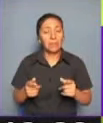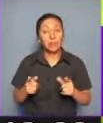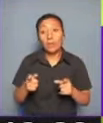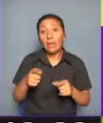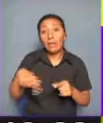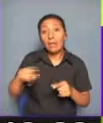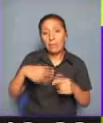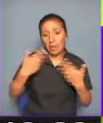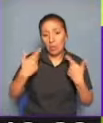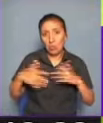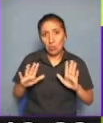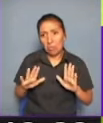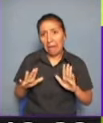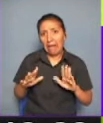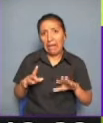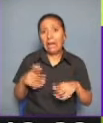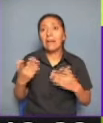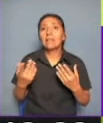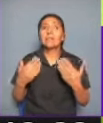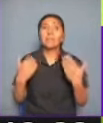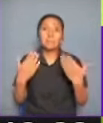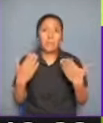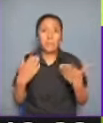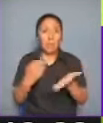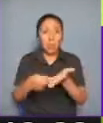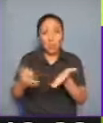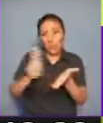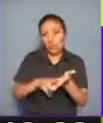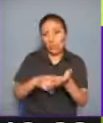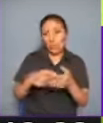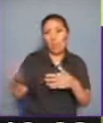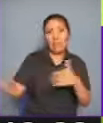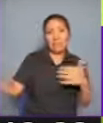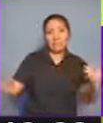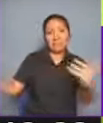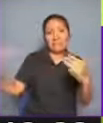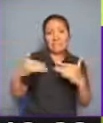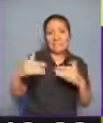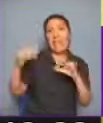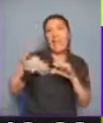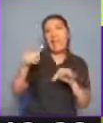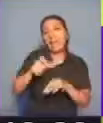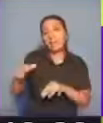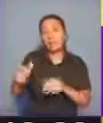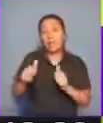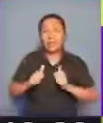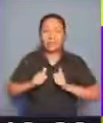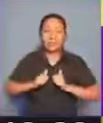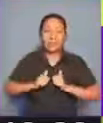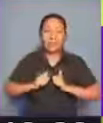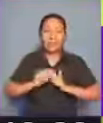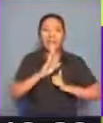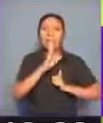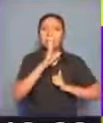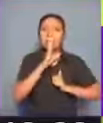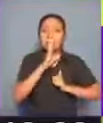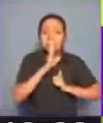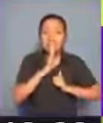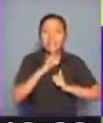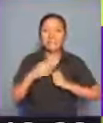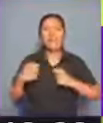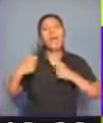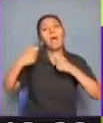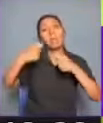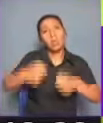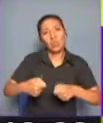que se normalice todo para poder llegar a tener otra vez de vuelta la clientela sí esperar tener paciencia apoyar a los